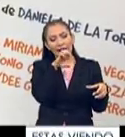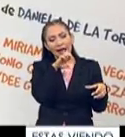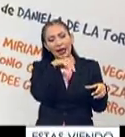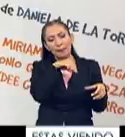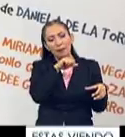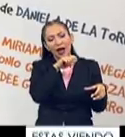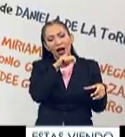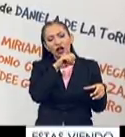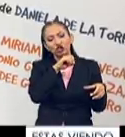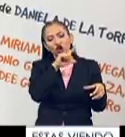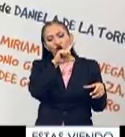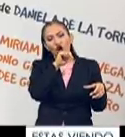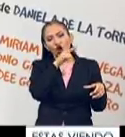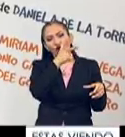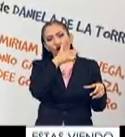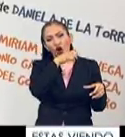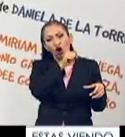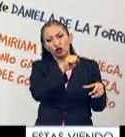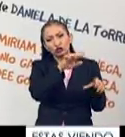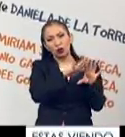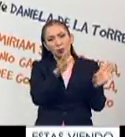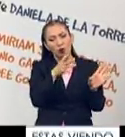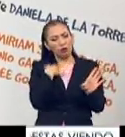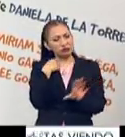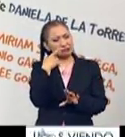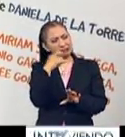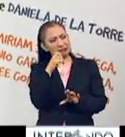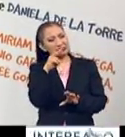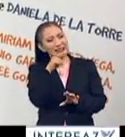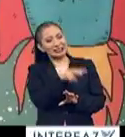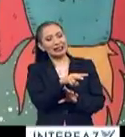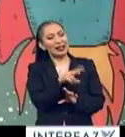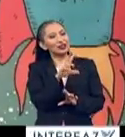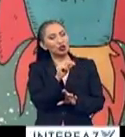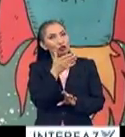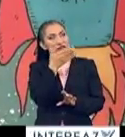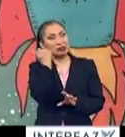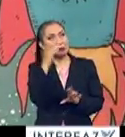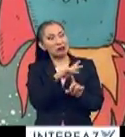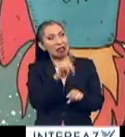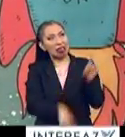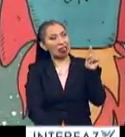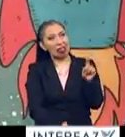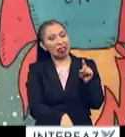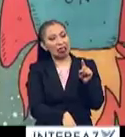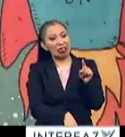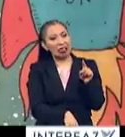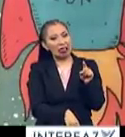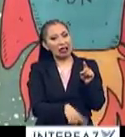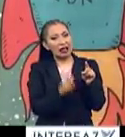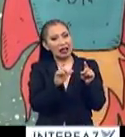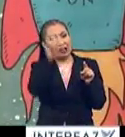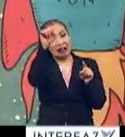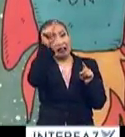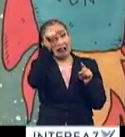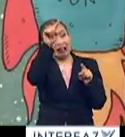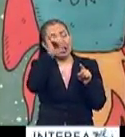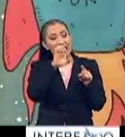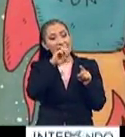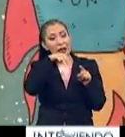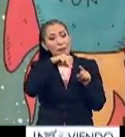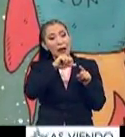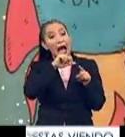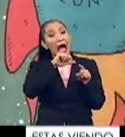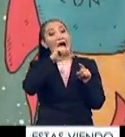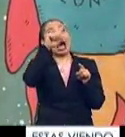nematólogos. Qué bueno que lo dijiste como esdrújula, porque no sé por qué ellos le quitaron el acento a